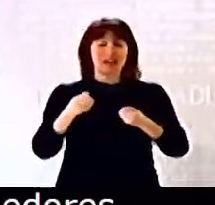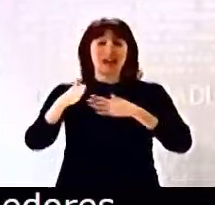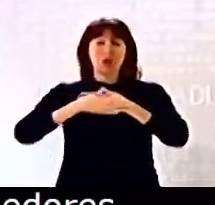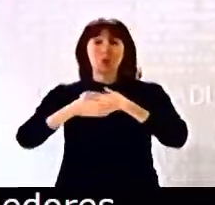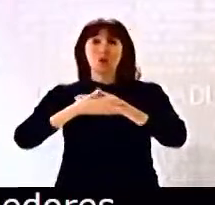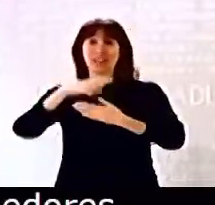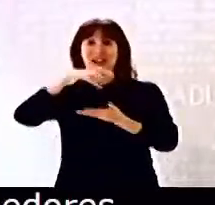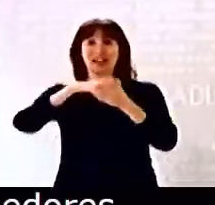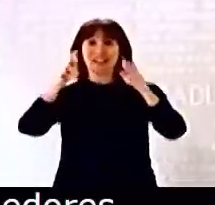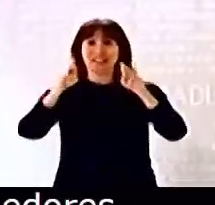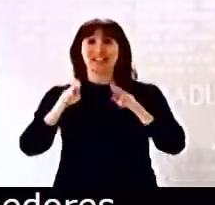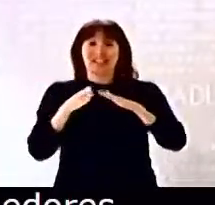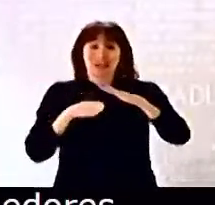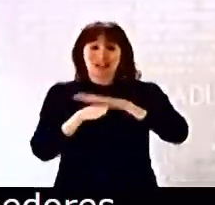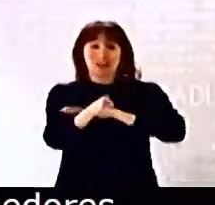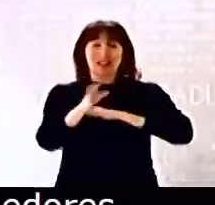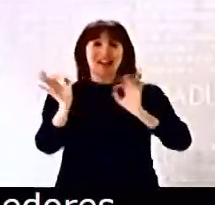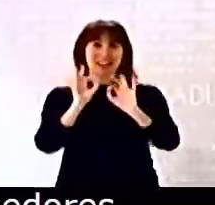residencias.